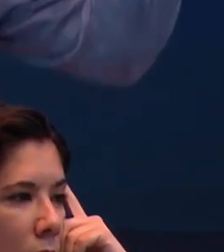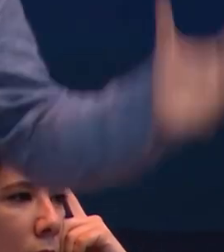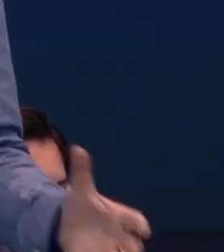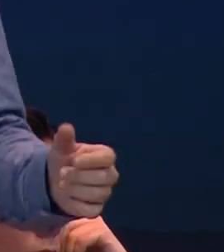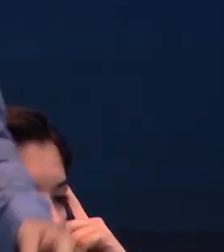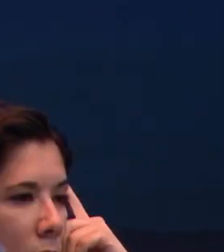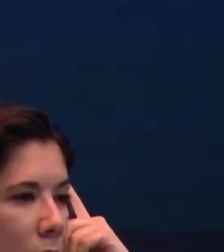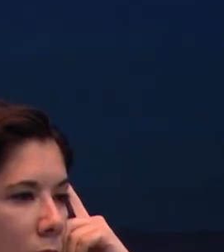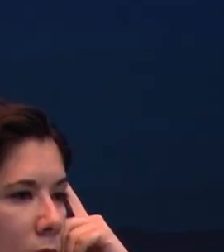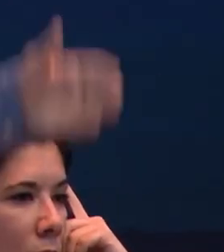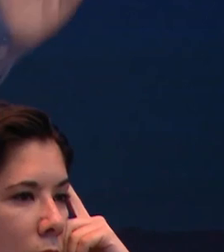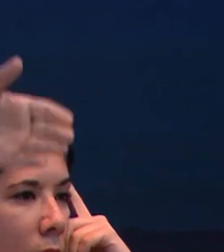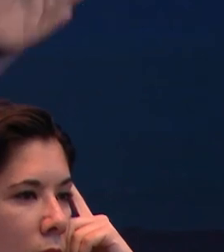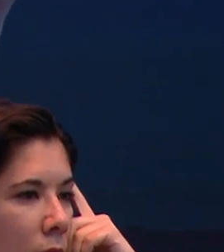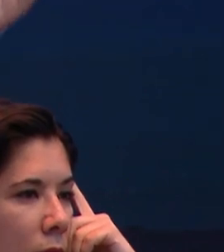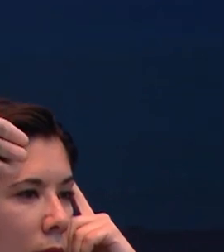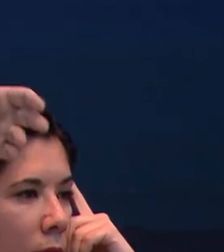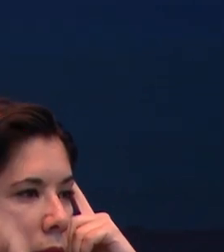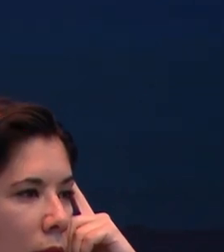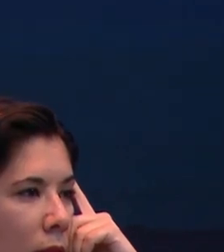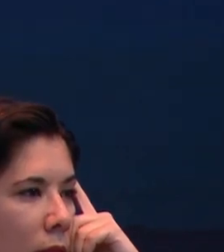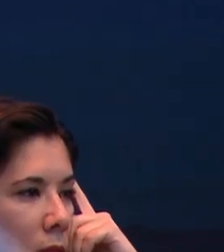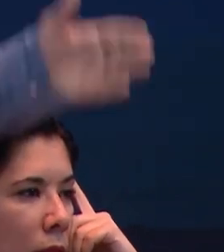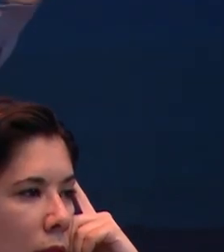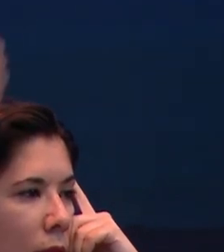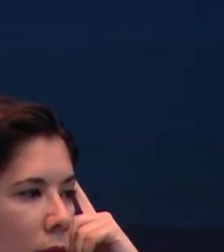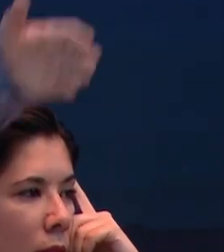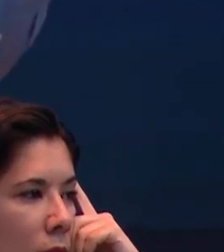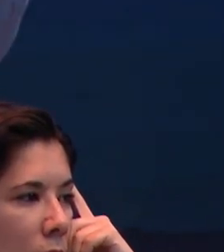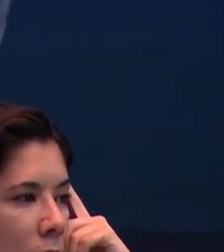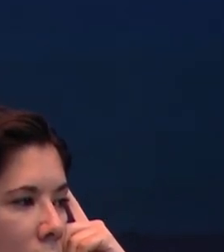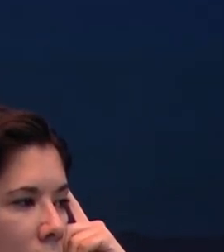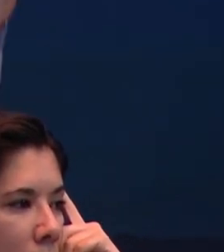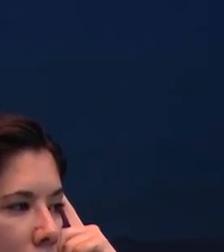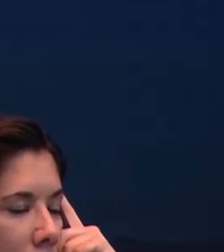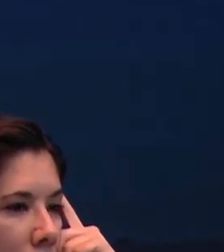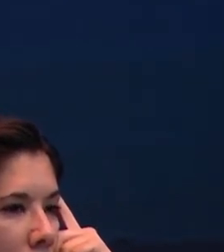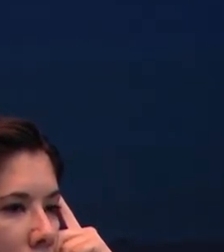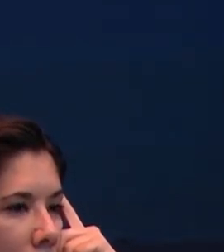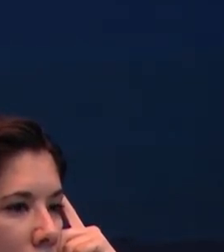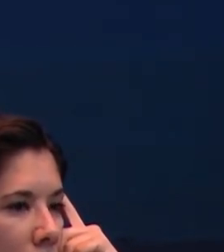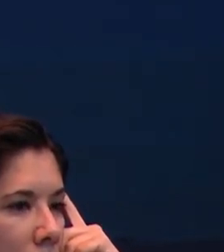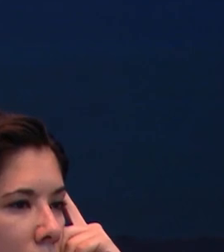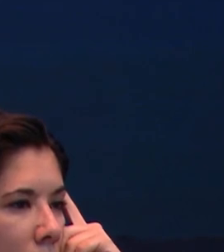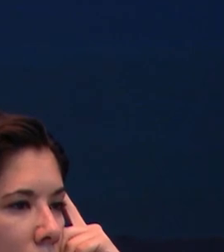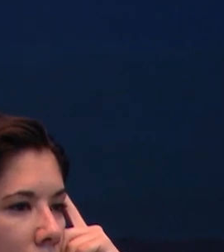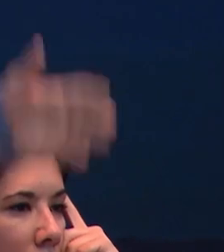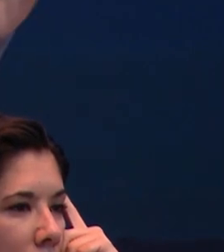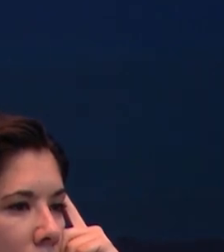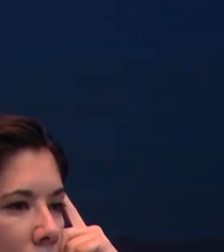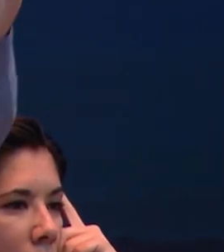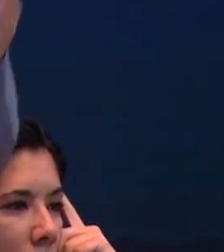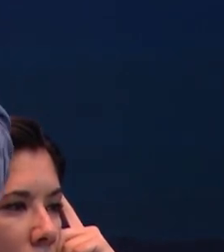neoconservadoras. Y eso es lo que explica que en Barcelona, como en tantas ciudades y en tantos países,